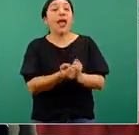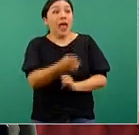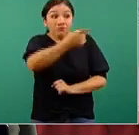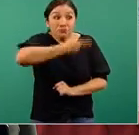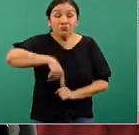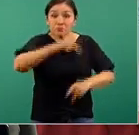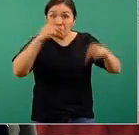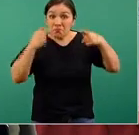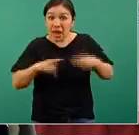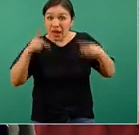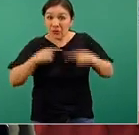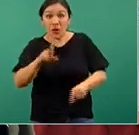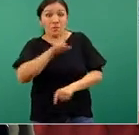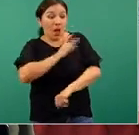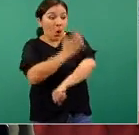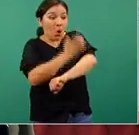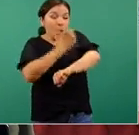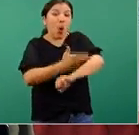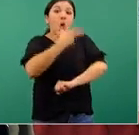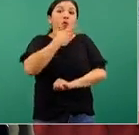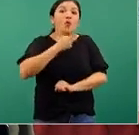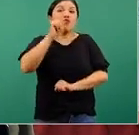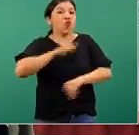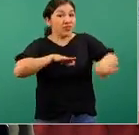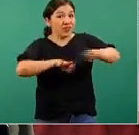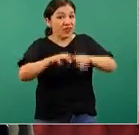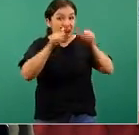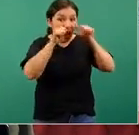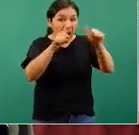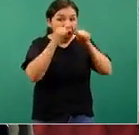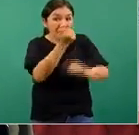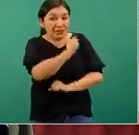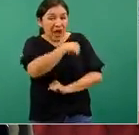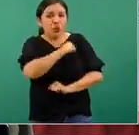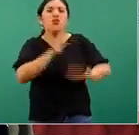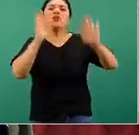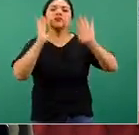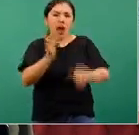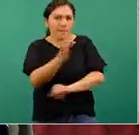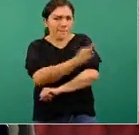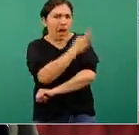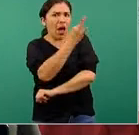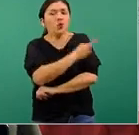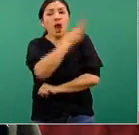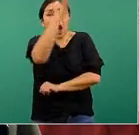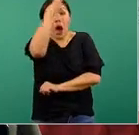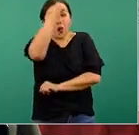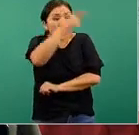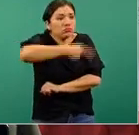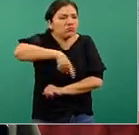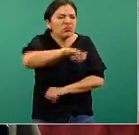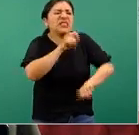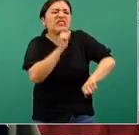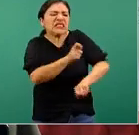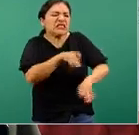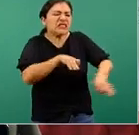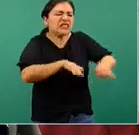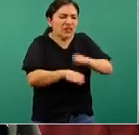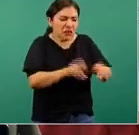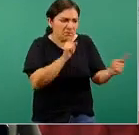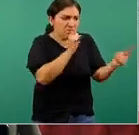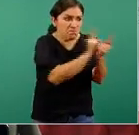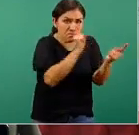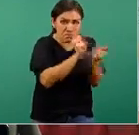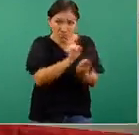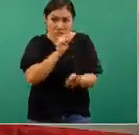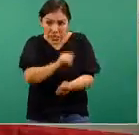personas, nuestras compañeras y compañeros del sector salud, han sido vacunadas de acuerdo a su cercanía con la